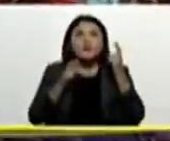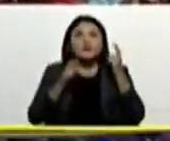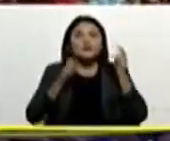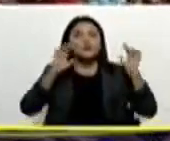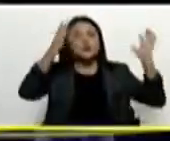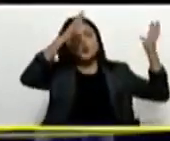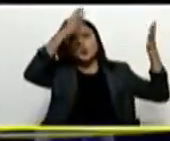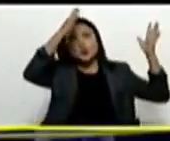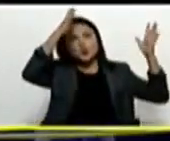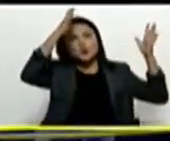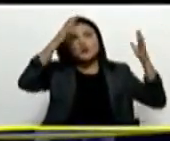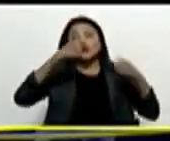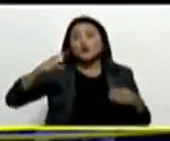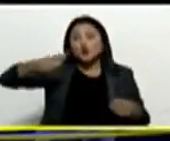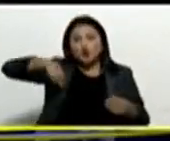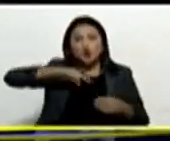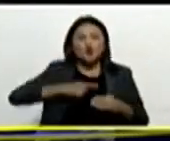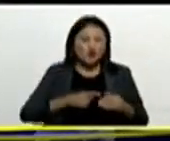aquí estamos.